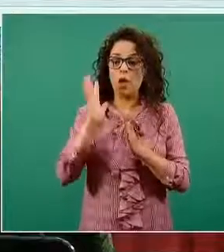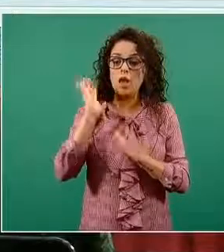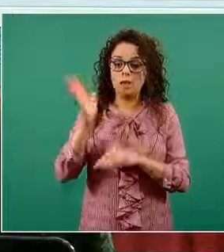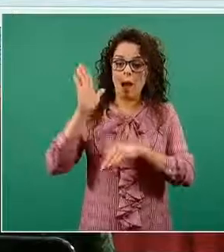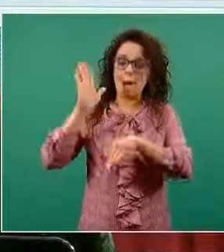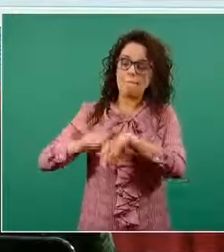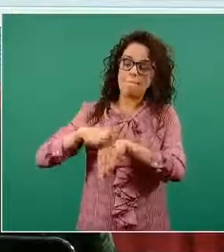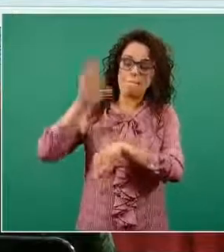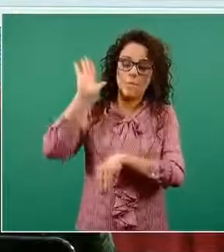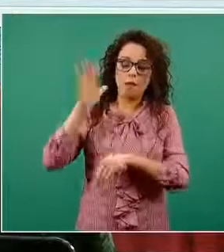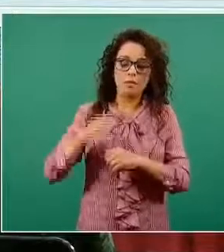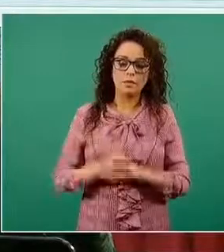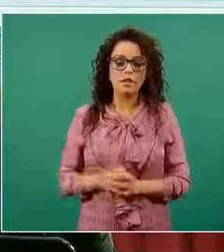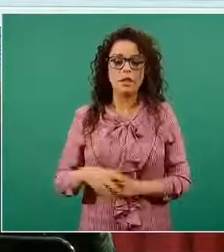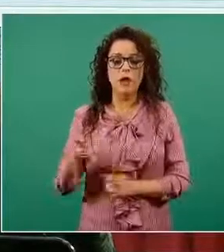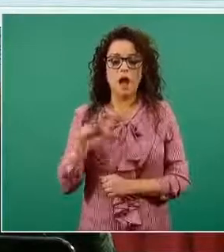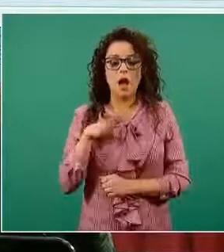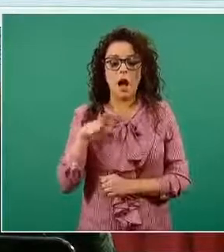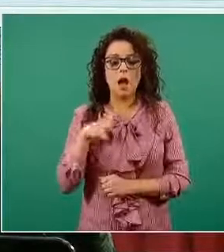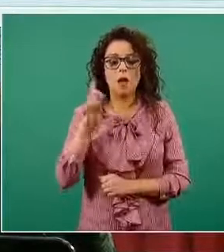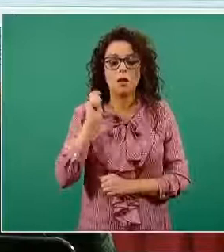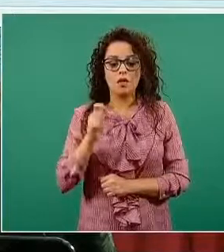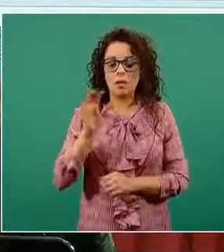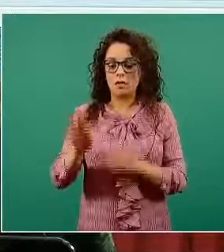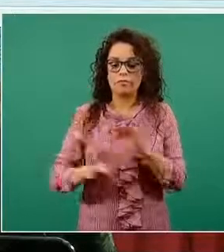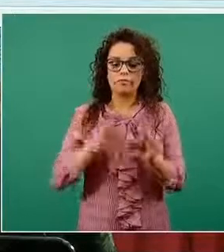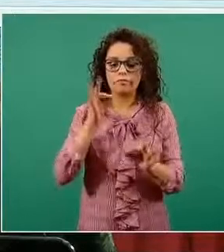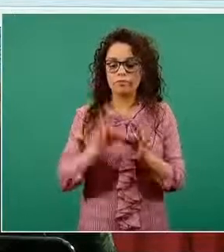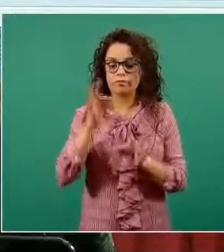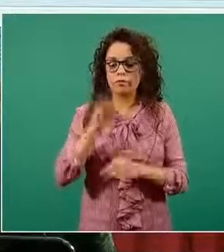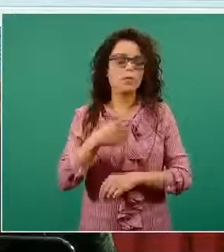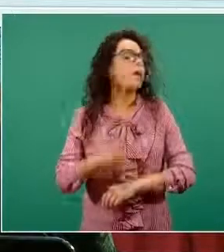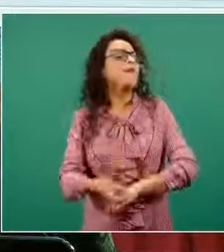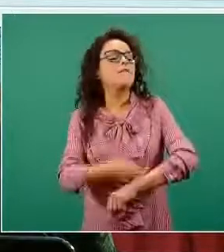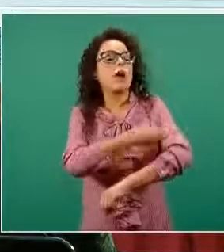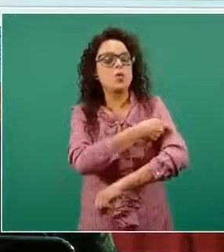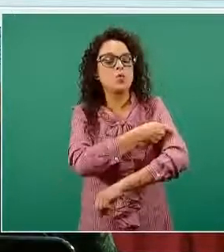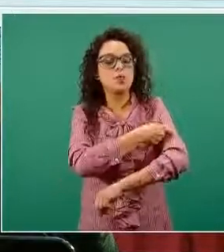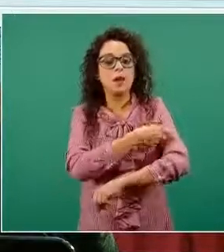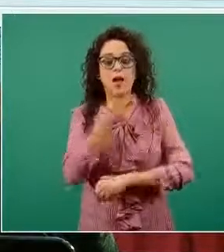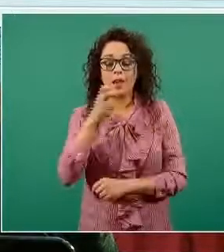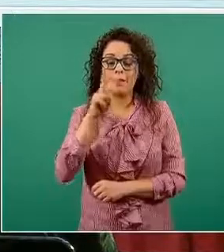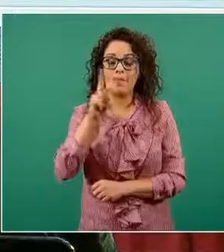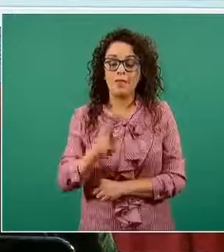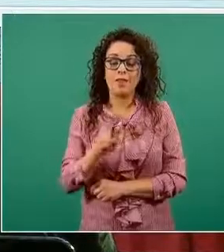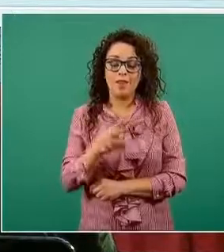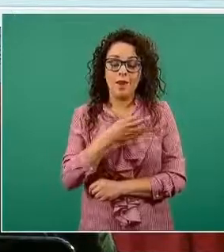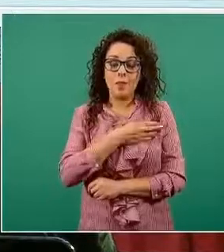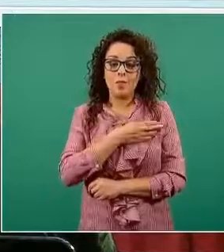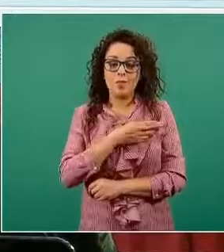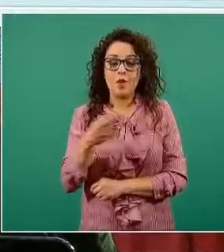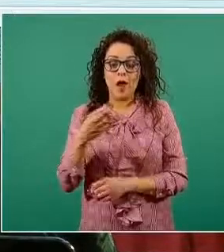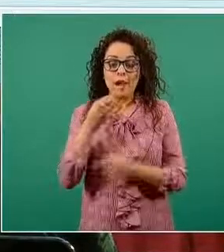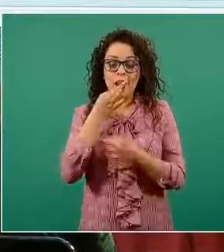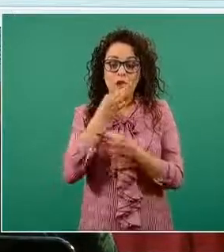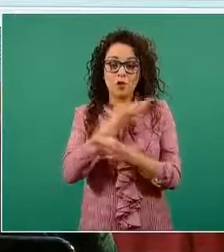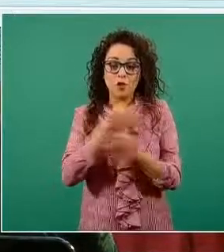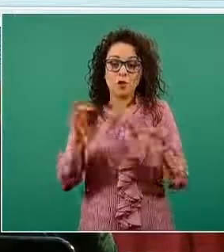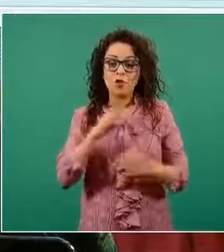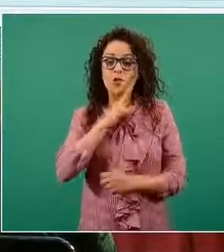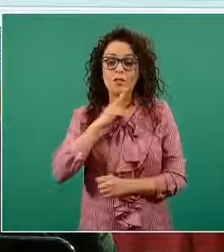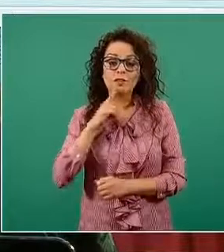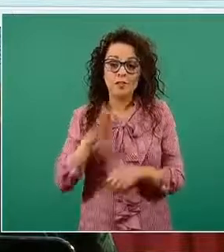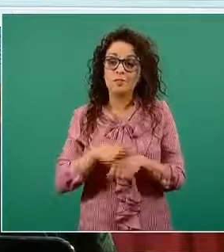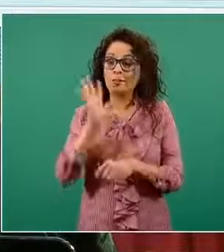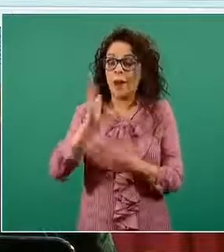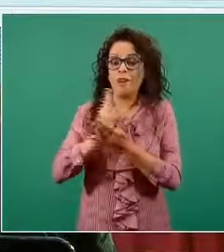8 millones de personas que ya tienen el esquema completo de vacunación. Y esto son buenas noticias porque es un grupo que se sigue incrementando, sabiendo